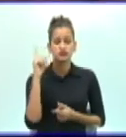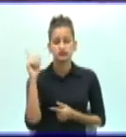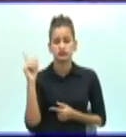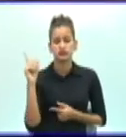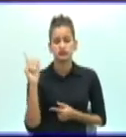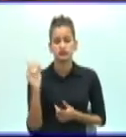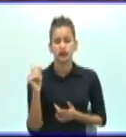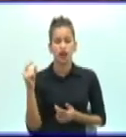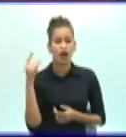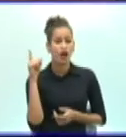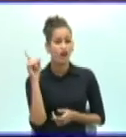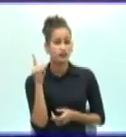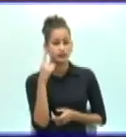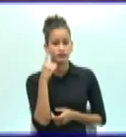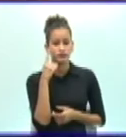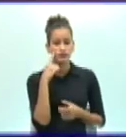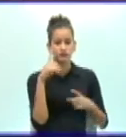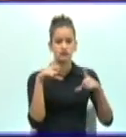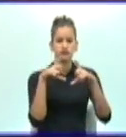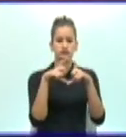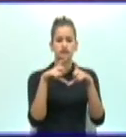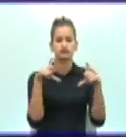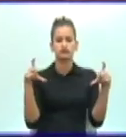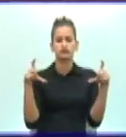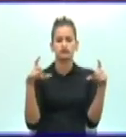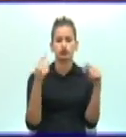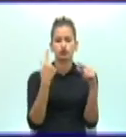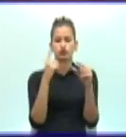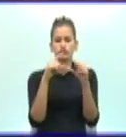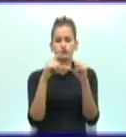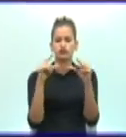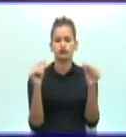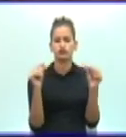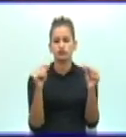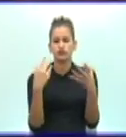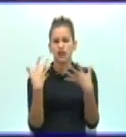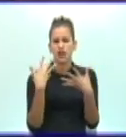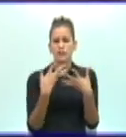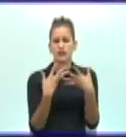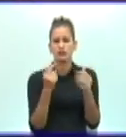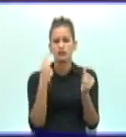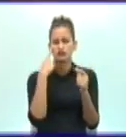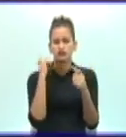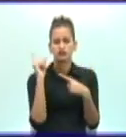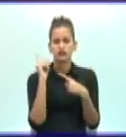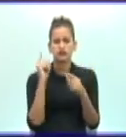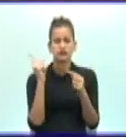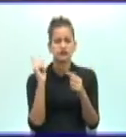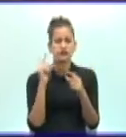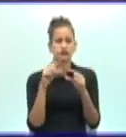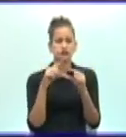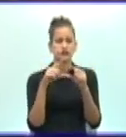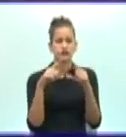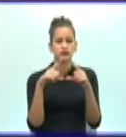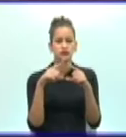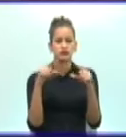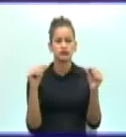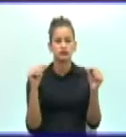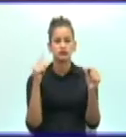Yo les presento en esta transparencia este triángulo. Observen lo que voy a realizar.